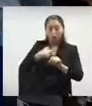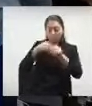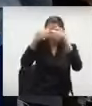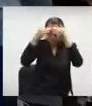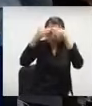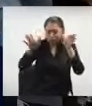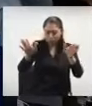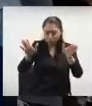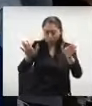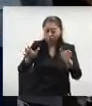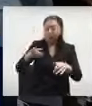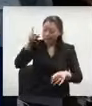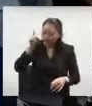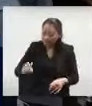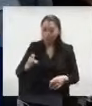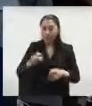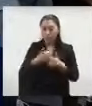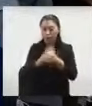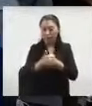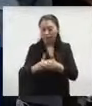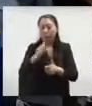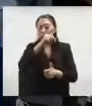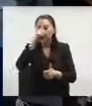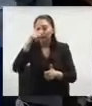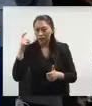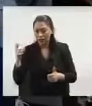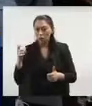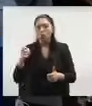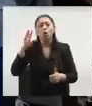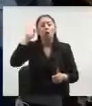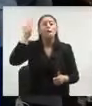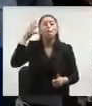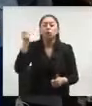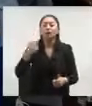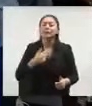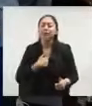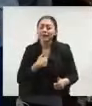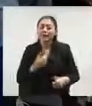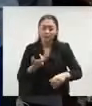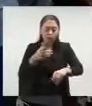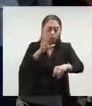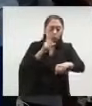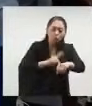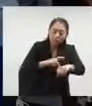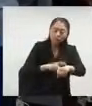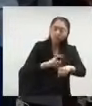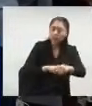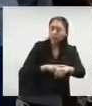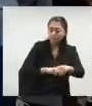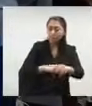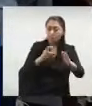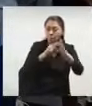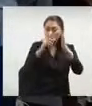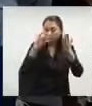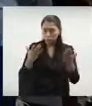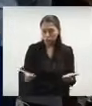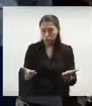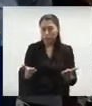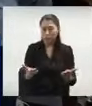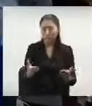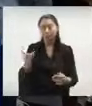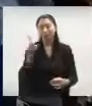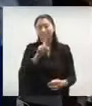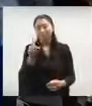cerrado es que no avancemos. Eso sí, porque tenemos un plazo constitucional y no quisiera pues que